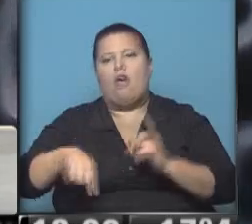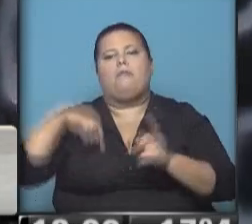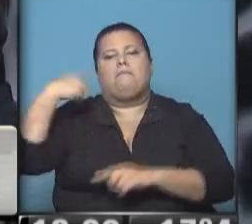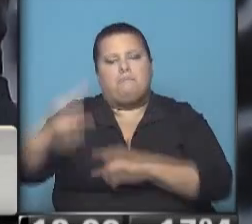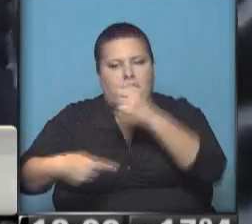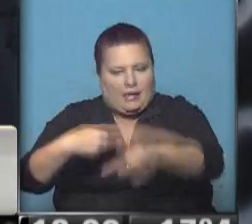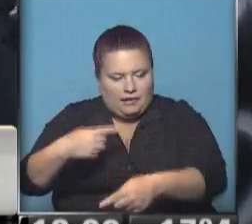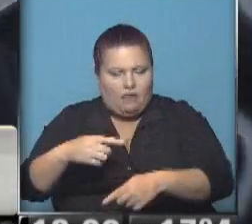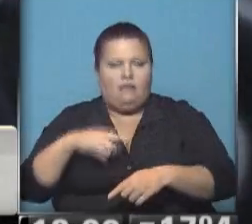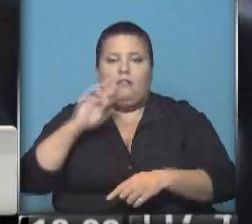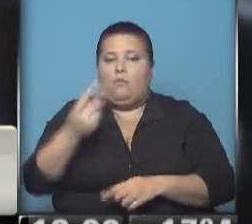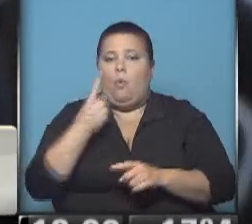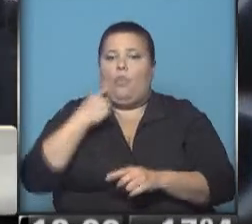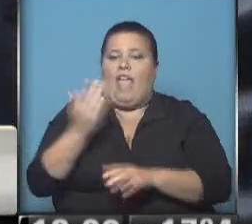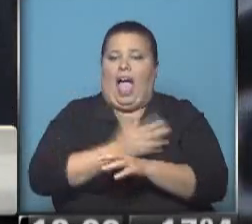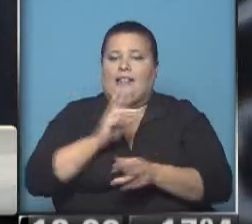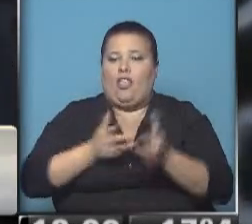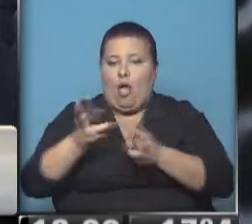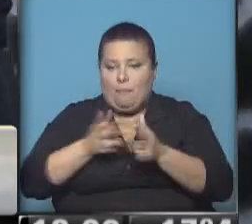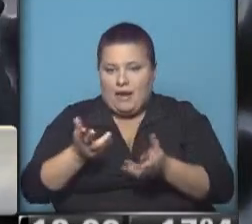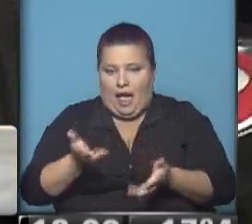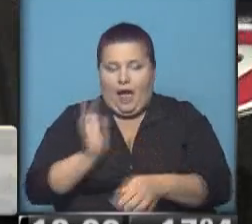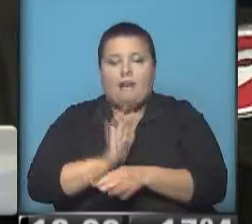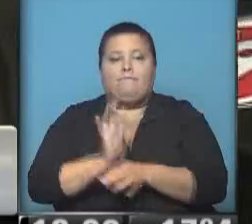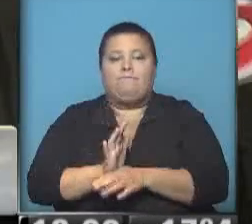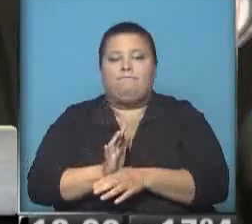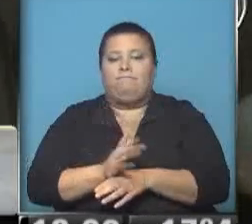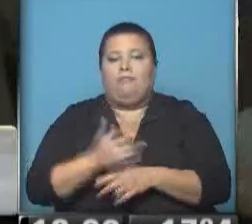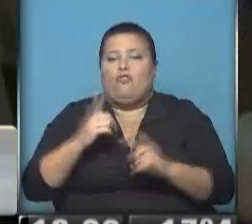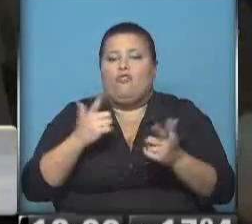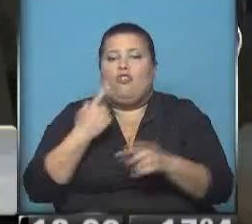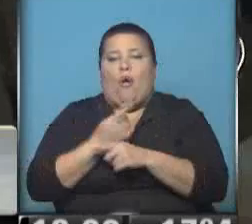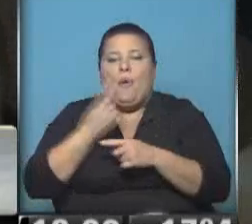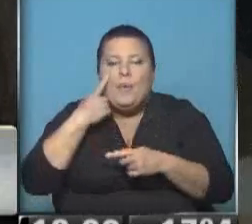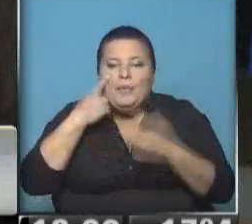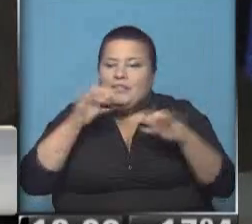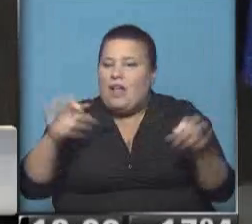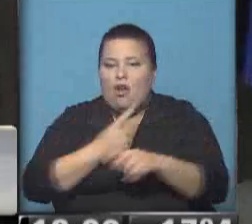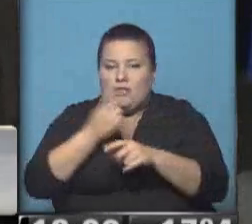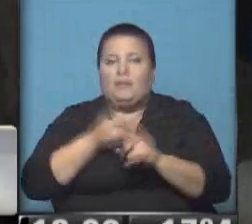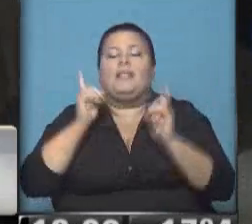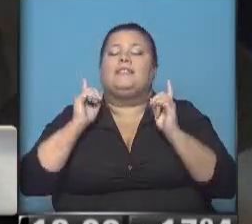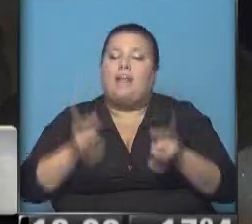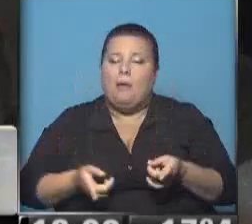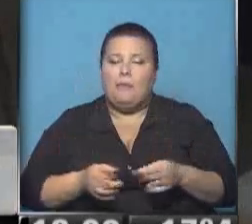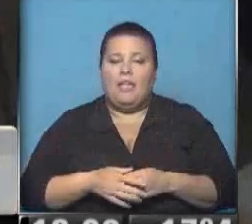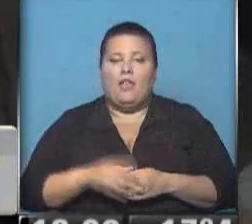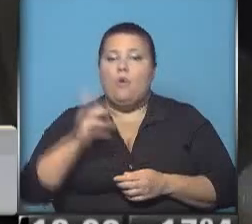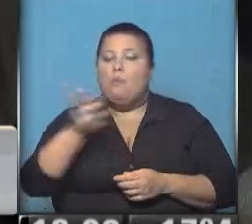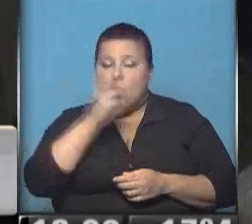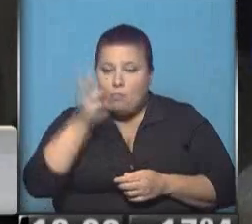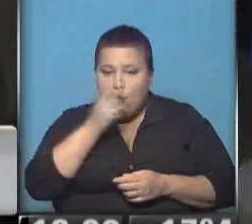pasado mañana. Y fallece un día antes de la operación. O sea que no le dieron oportunidad de que viva. Es más,